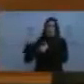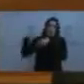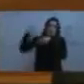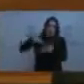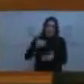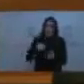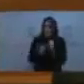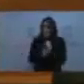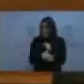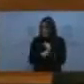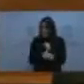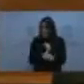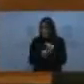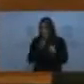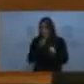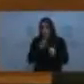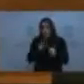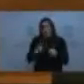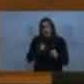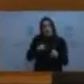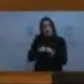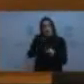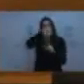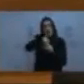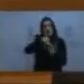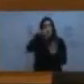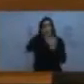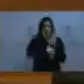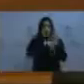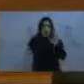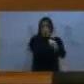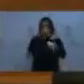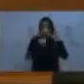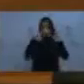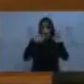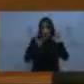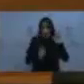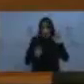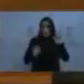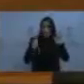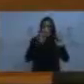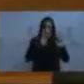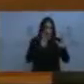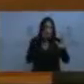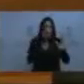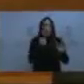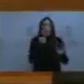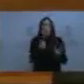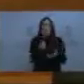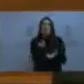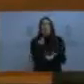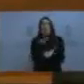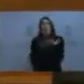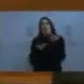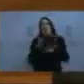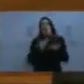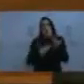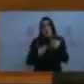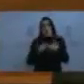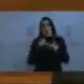ustedes disolviendo el área y la realidad del día a día es desalentadora. Venden ahora proyectos viejos, por otro lado, que ya